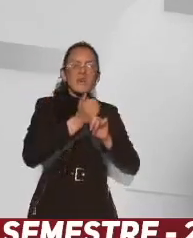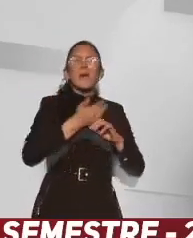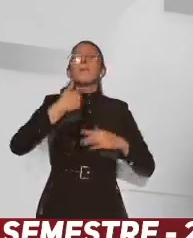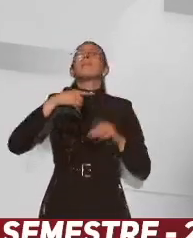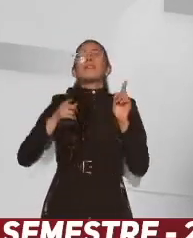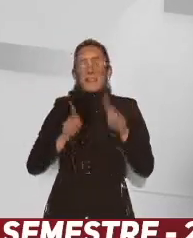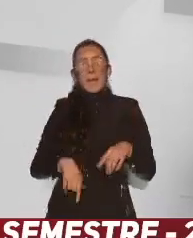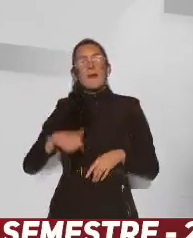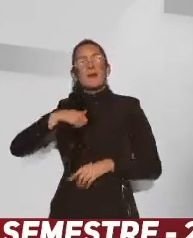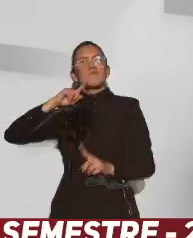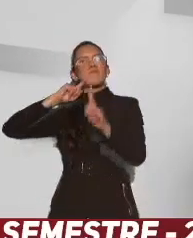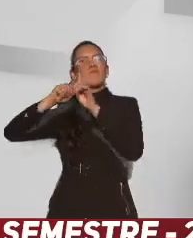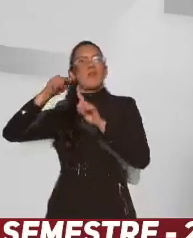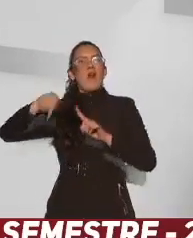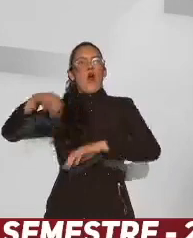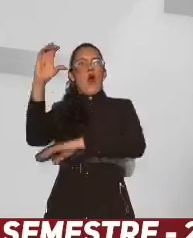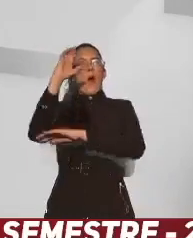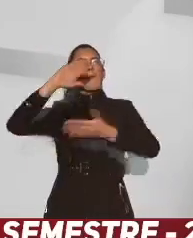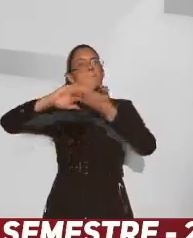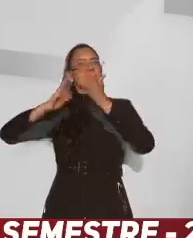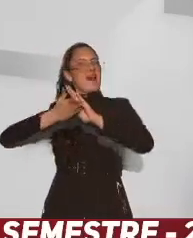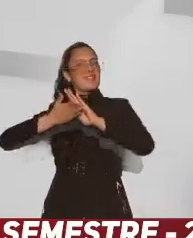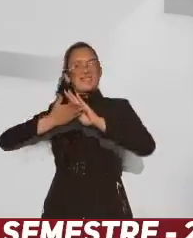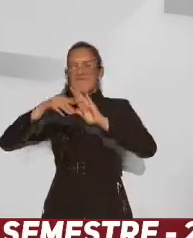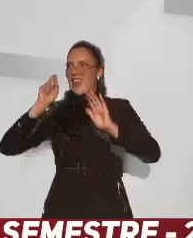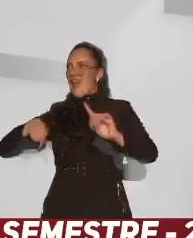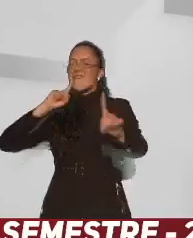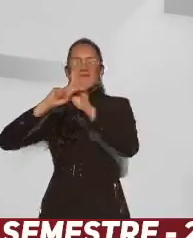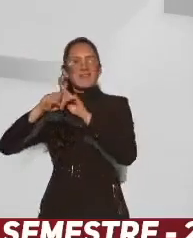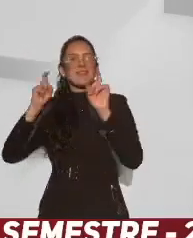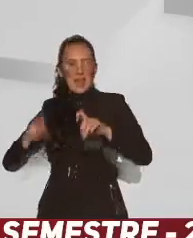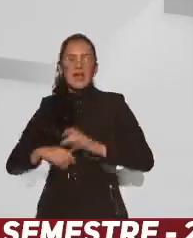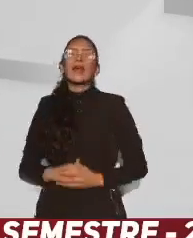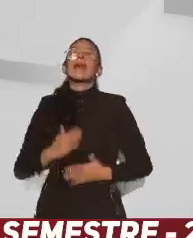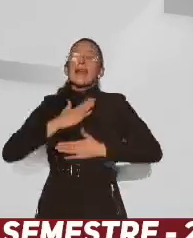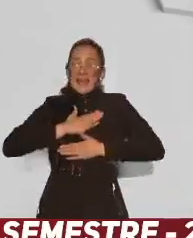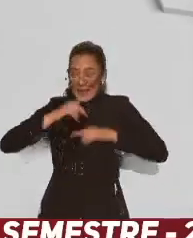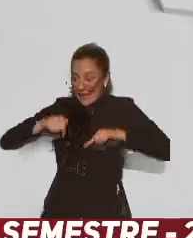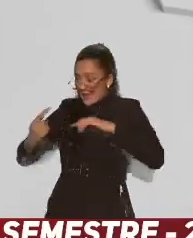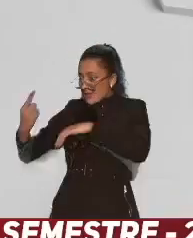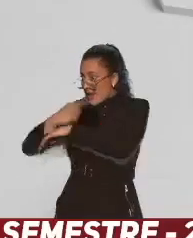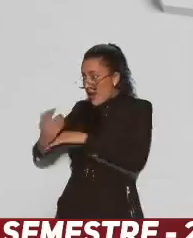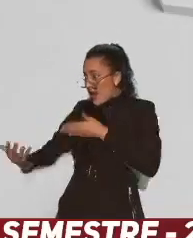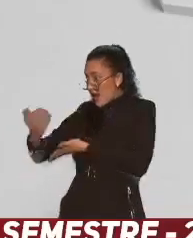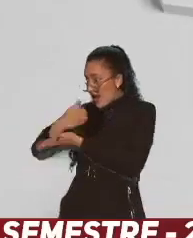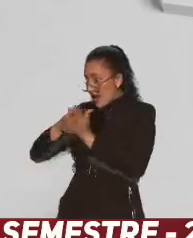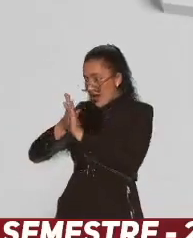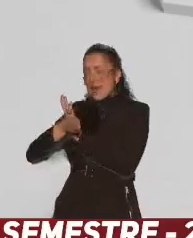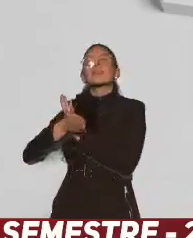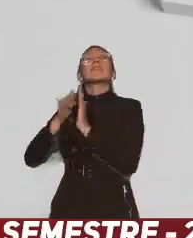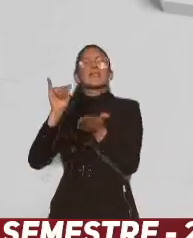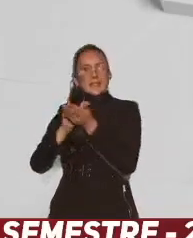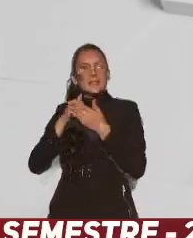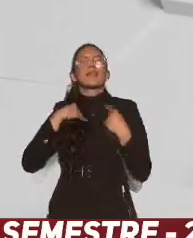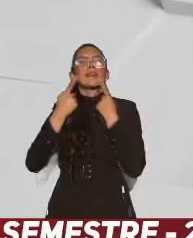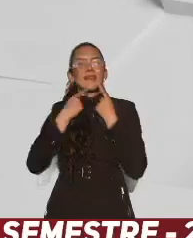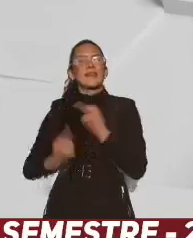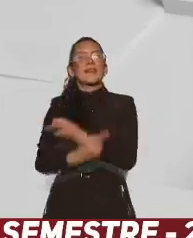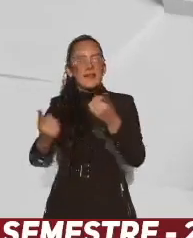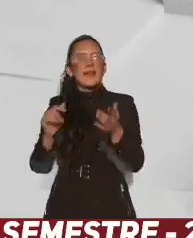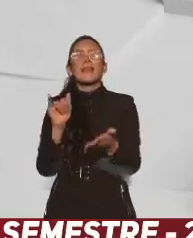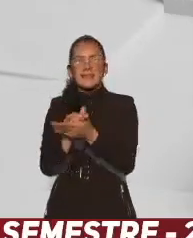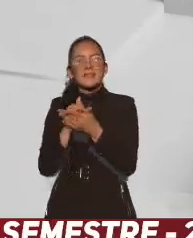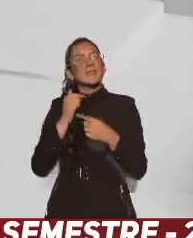eso hoy, en esta rendición de cuentas, ratificamos nuestro compromiso de no ahorrar